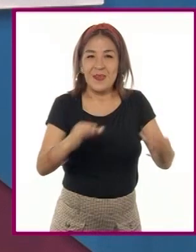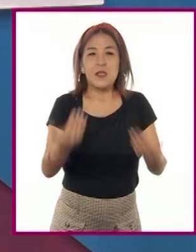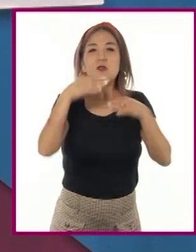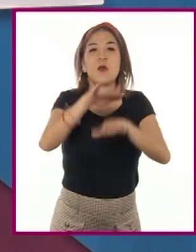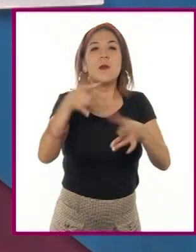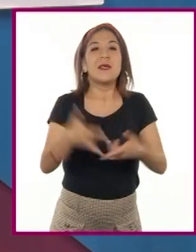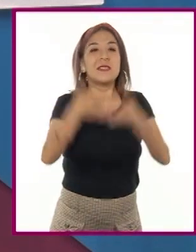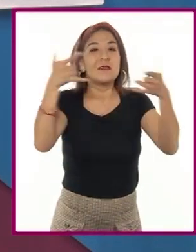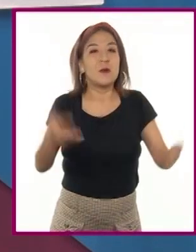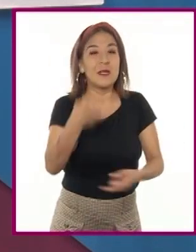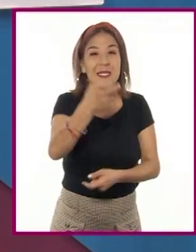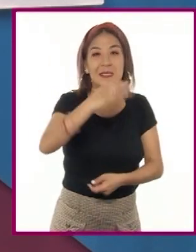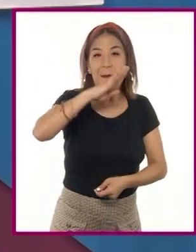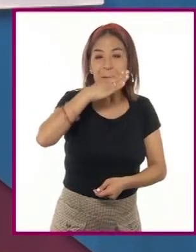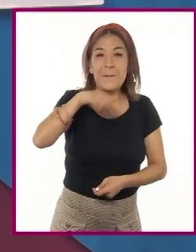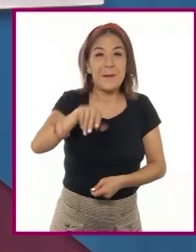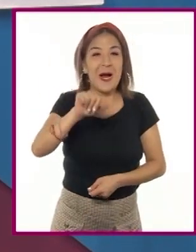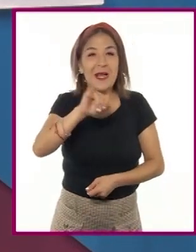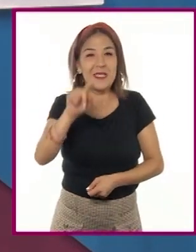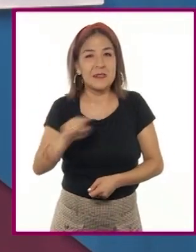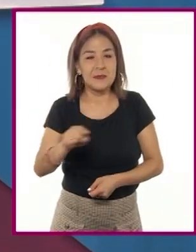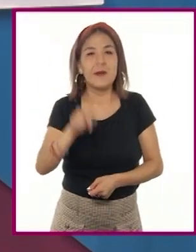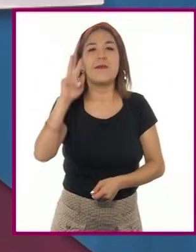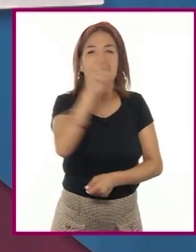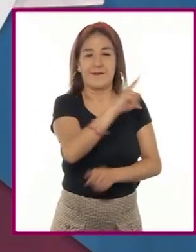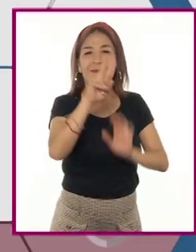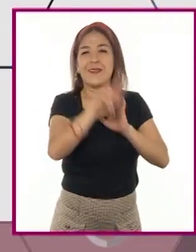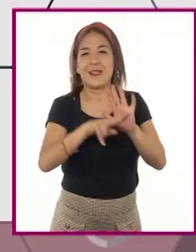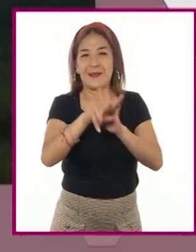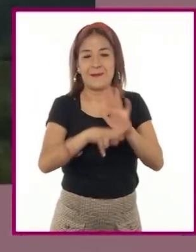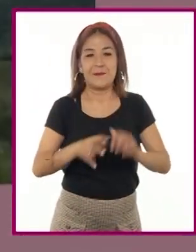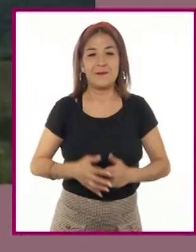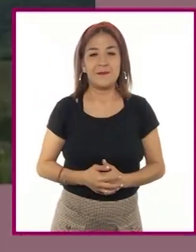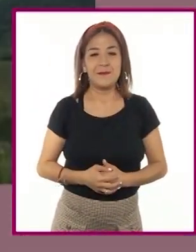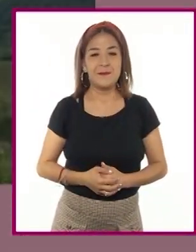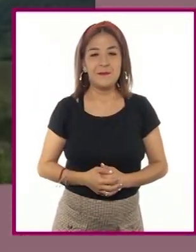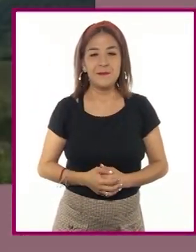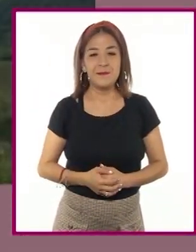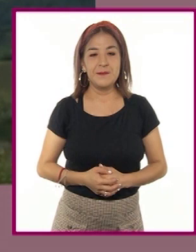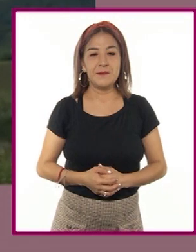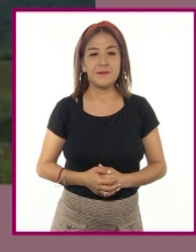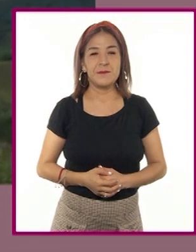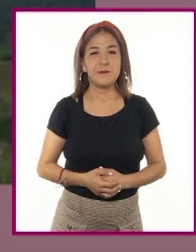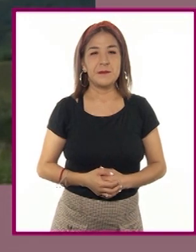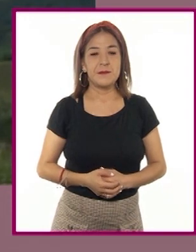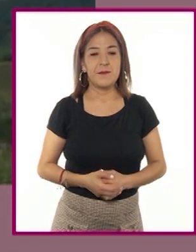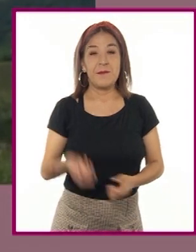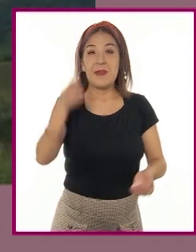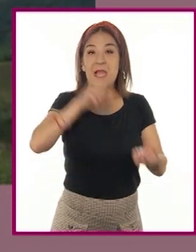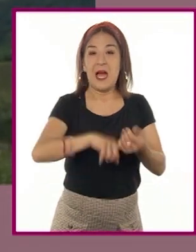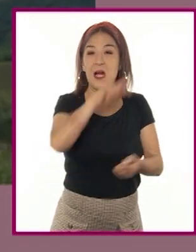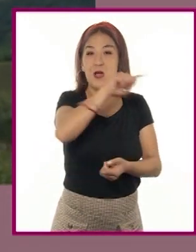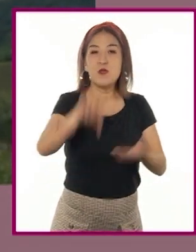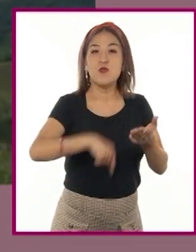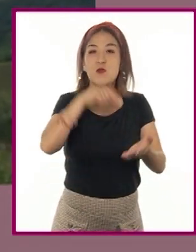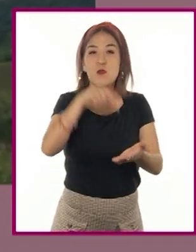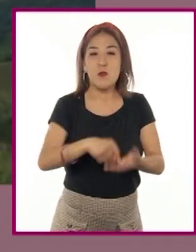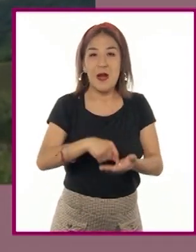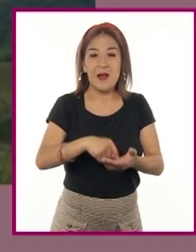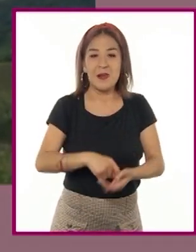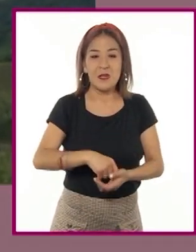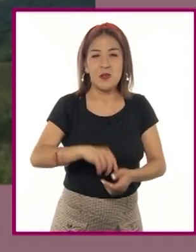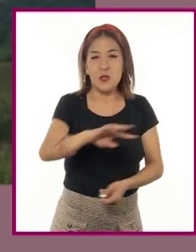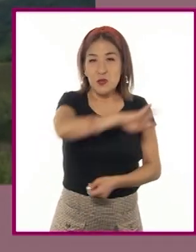del maíz, los invitamos a ver el siguiente video. En la Huasteca veracruzana, los